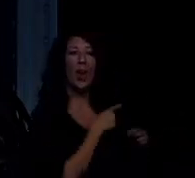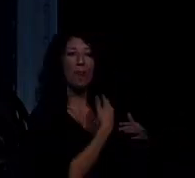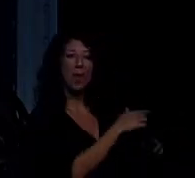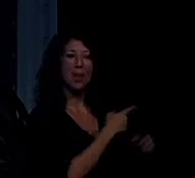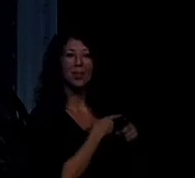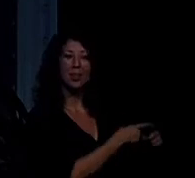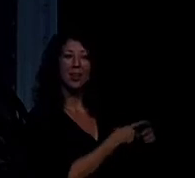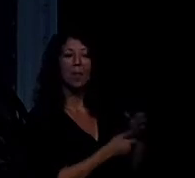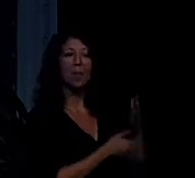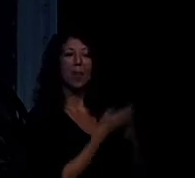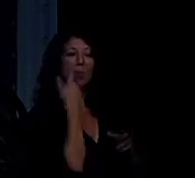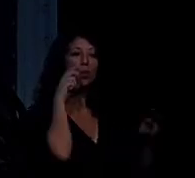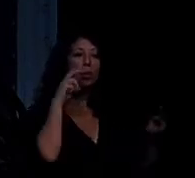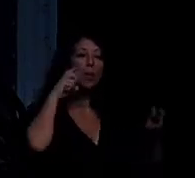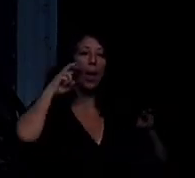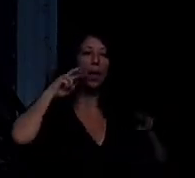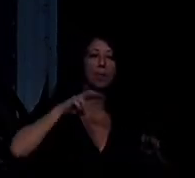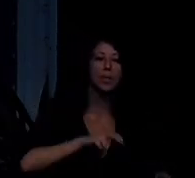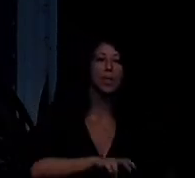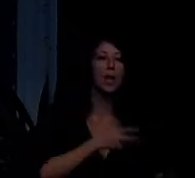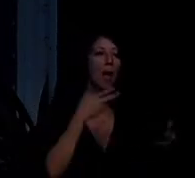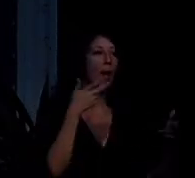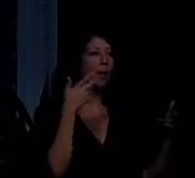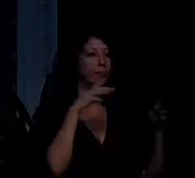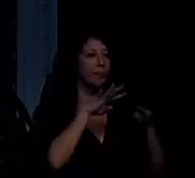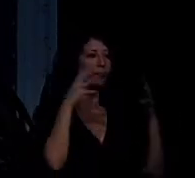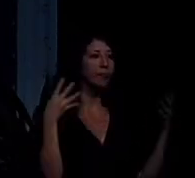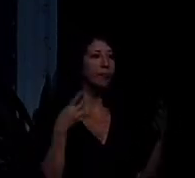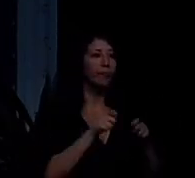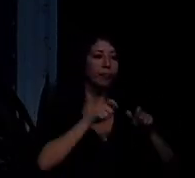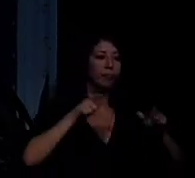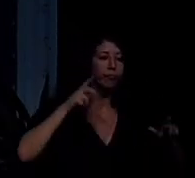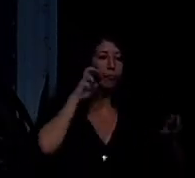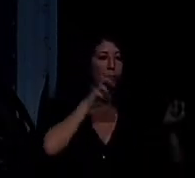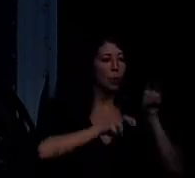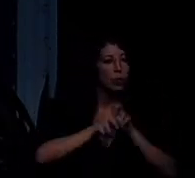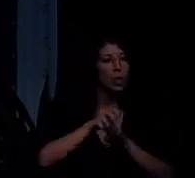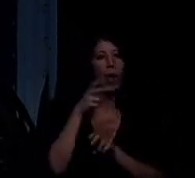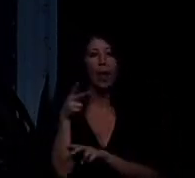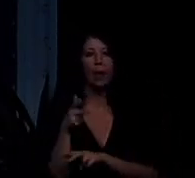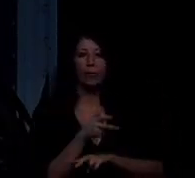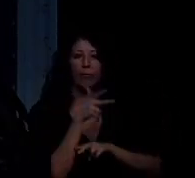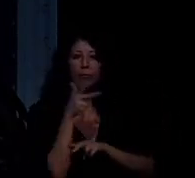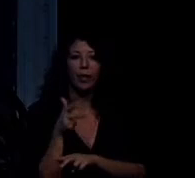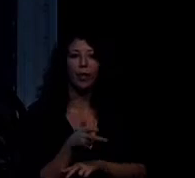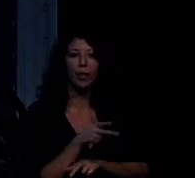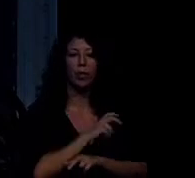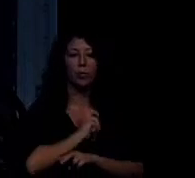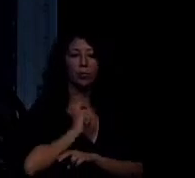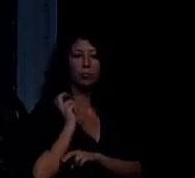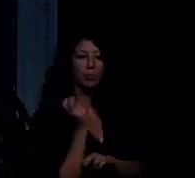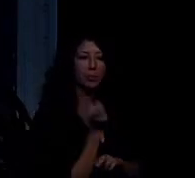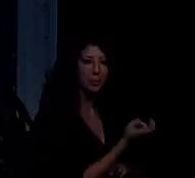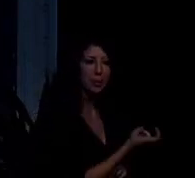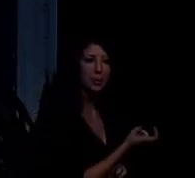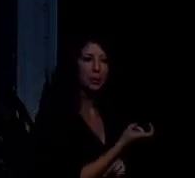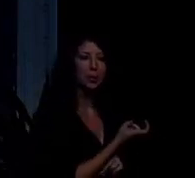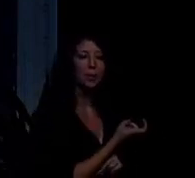empezamos a investigar sobre el tema, a mirar cosas en internet, vídeos, de todo.